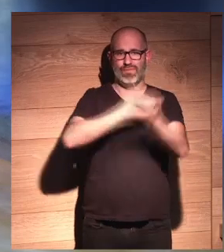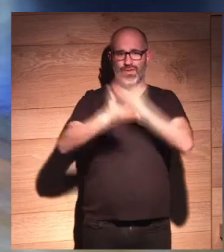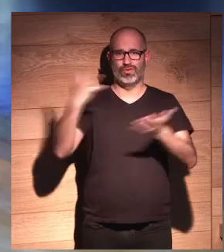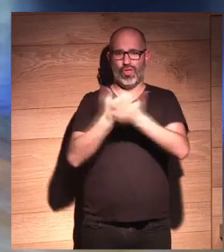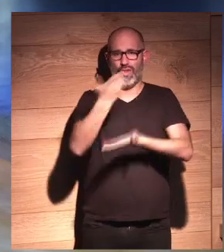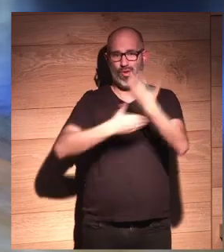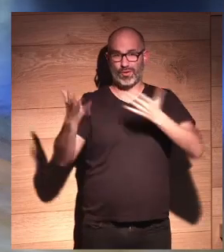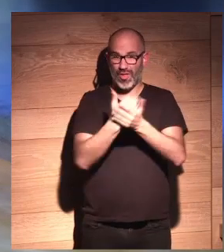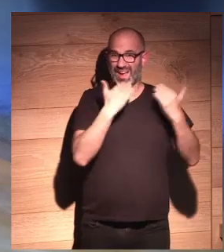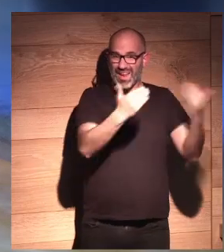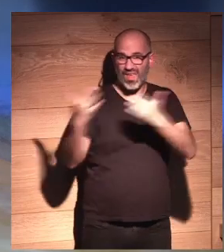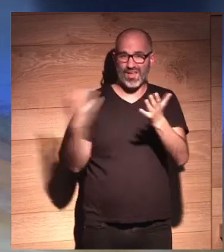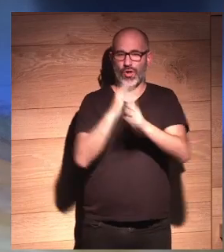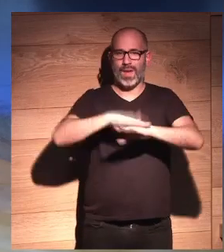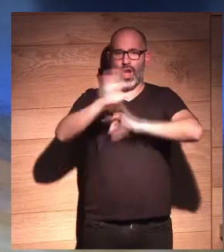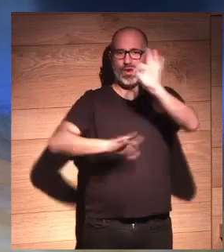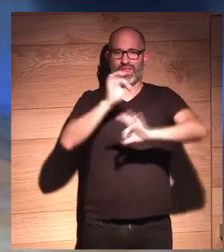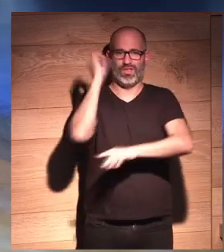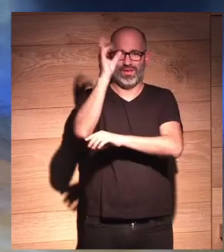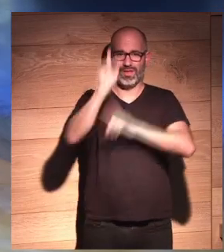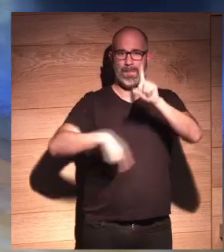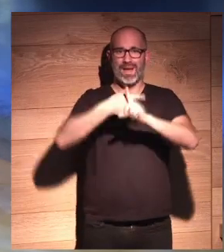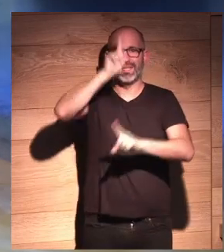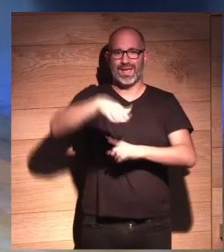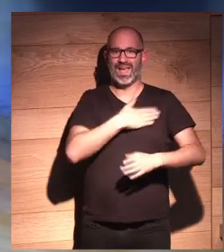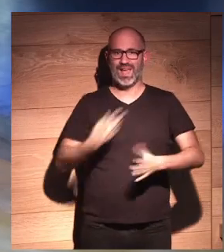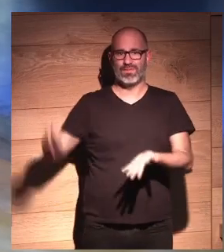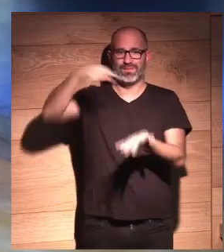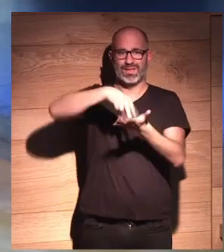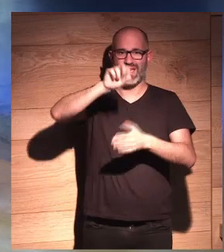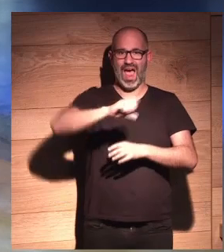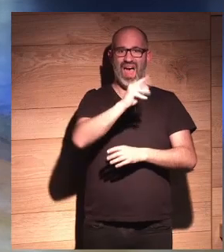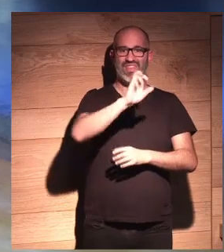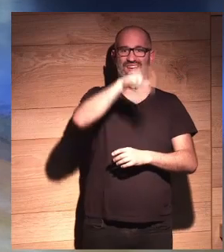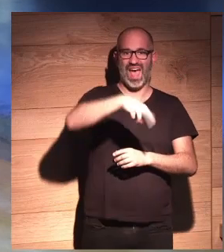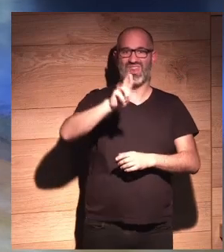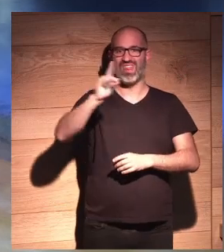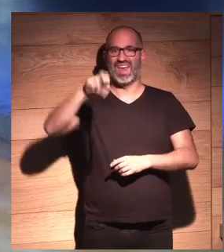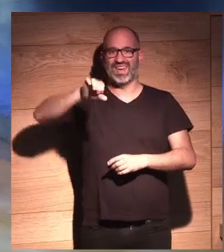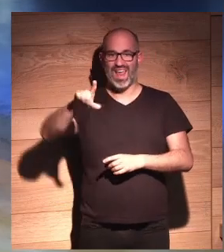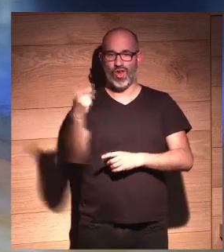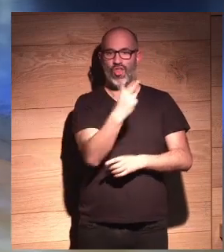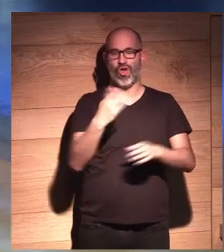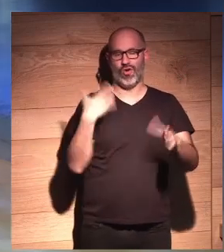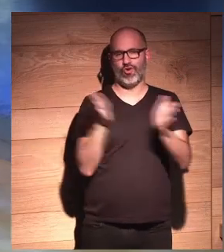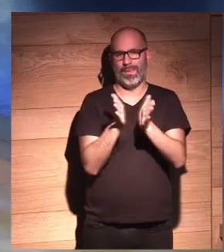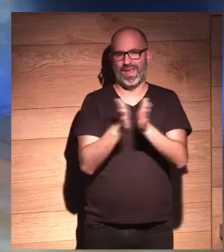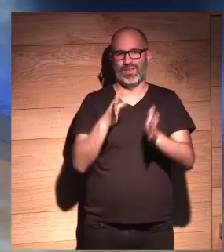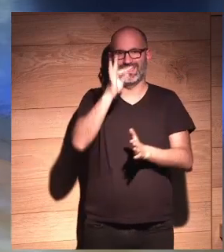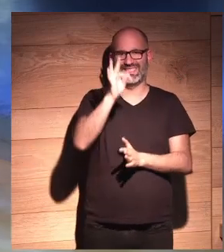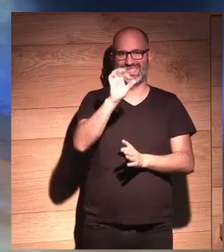han facilitado hoy la realización del evento, y también quería invitar arriba a Adrián y Daniel, que son mis compañeros de Talco Films.